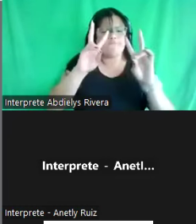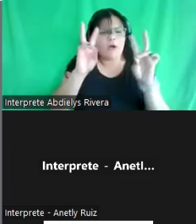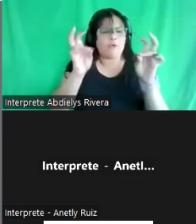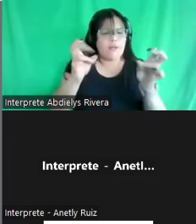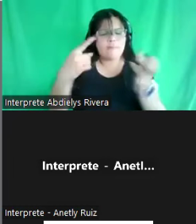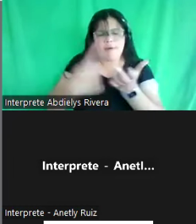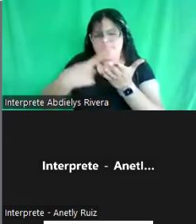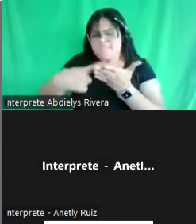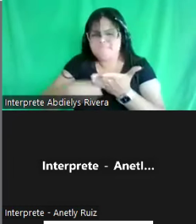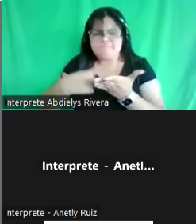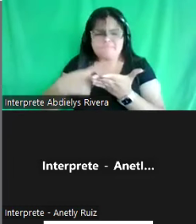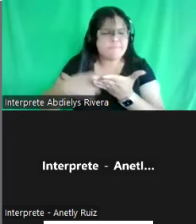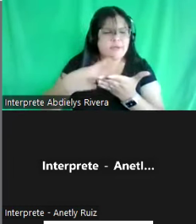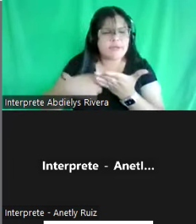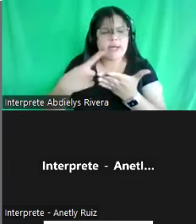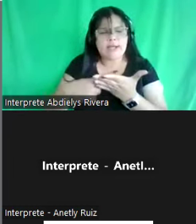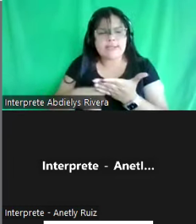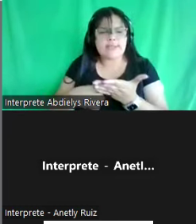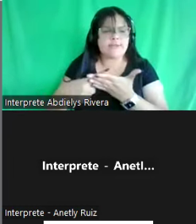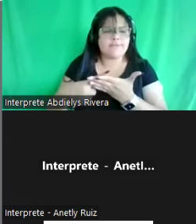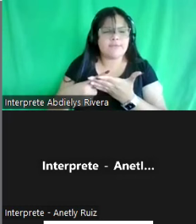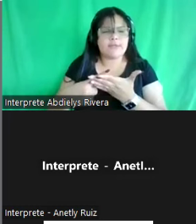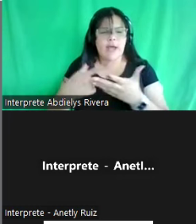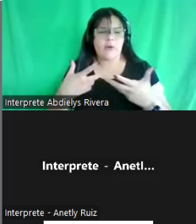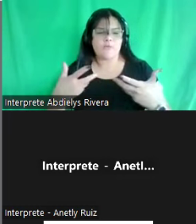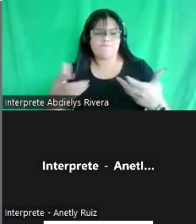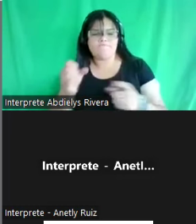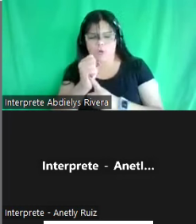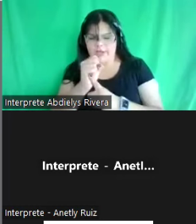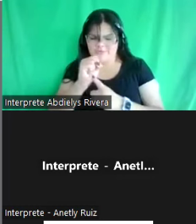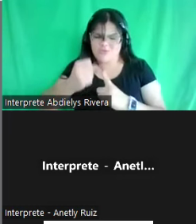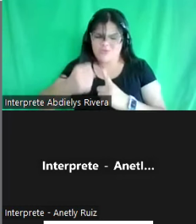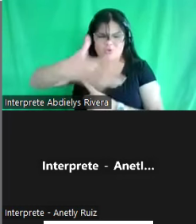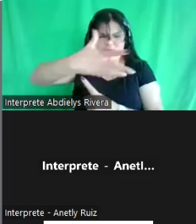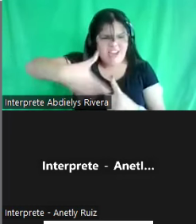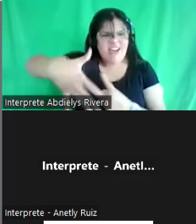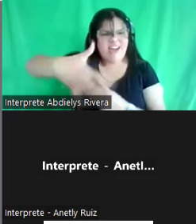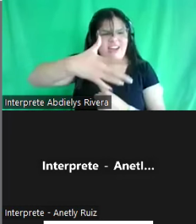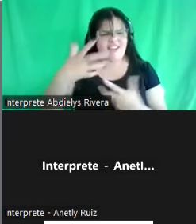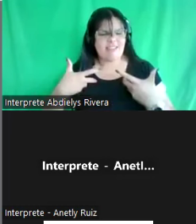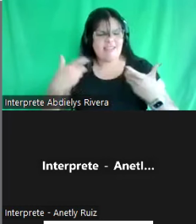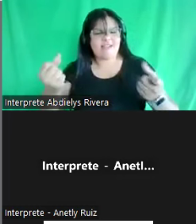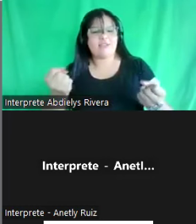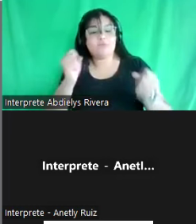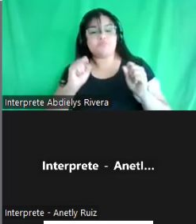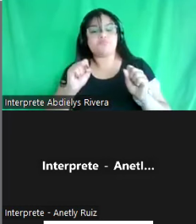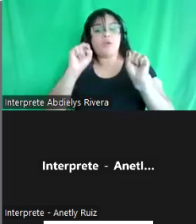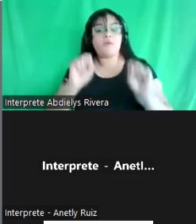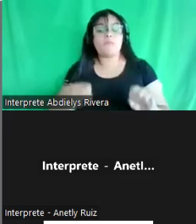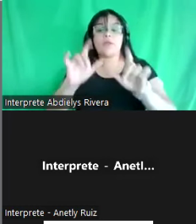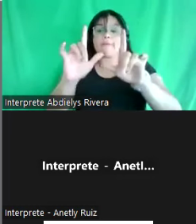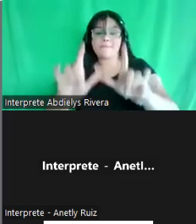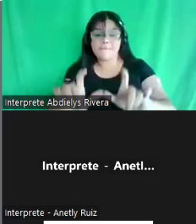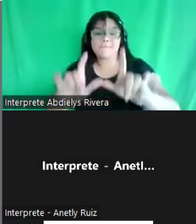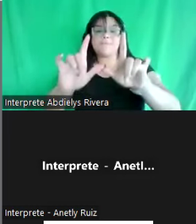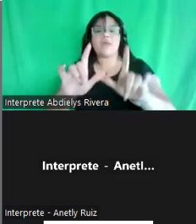los determinantes sociales de la salud. Pueden escanear el QR code que aparece en pantalla para accesar al